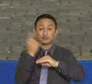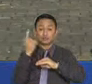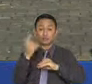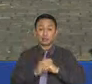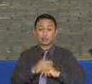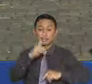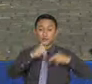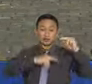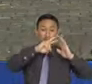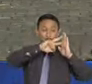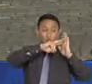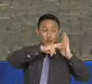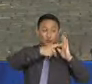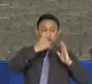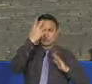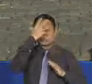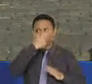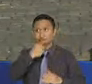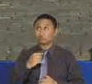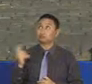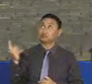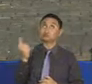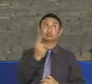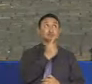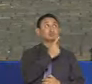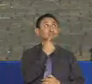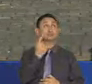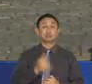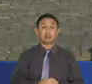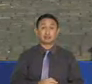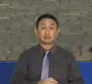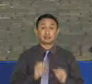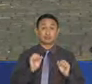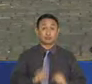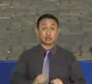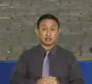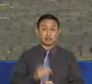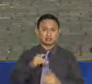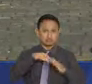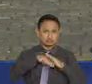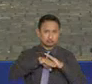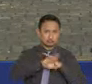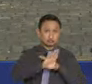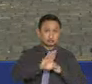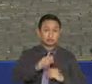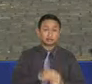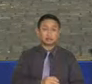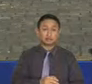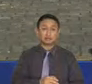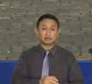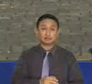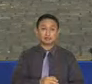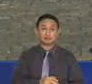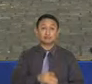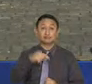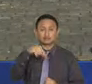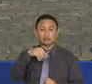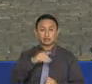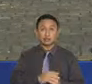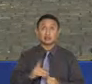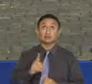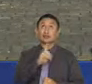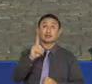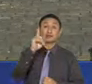por su arquitectura y por su belleza tan imponente sino que hay la posibilidad de ingresar hasta el exterior hasta el interior y poder llegar